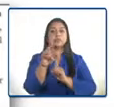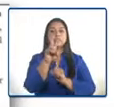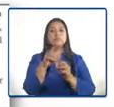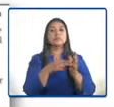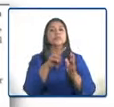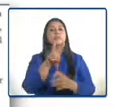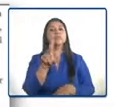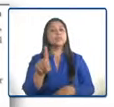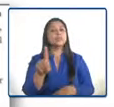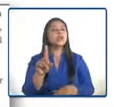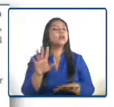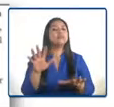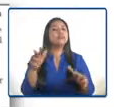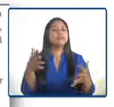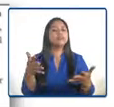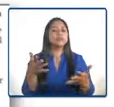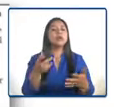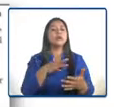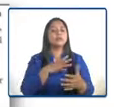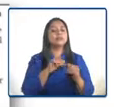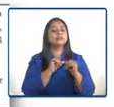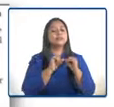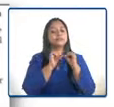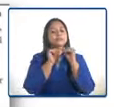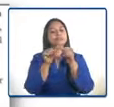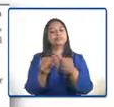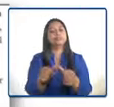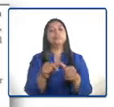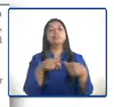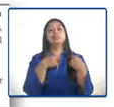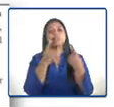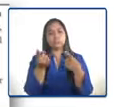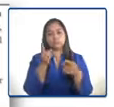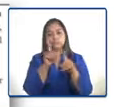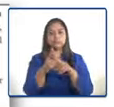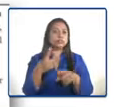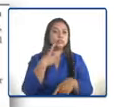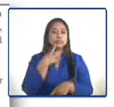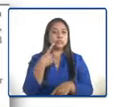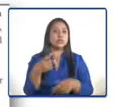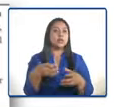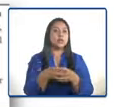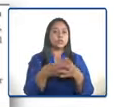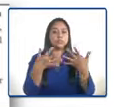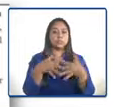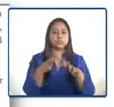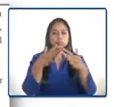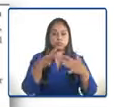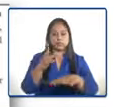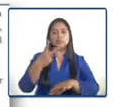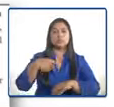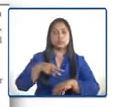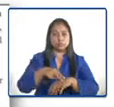161-2021, en donde continúa como autoridad designada la Comisión Portuaria Nacional.